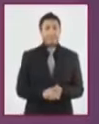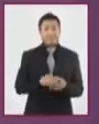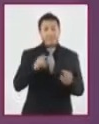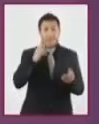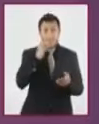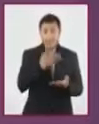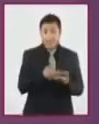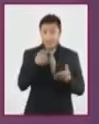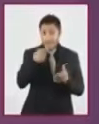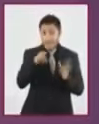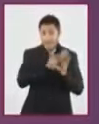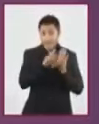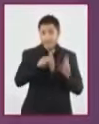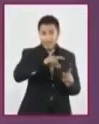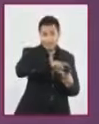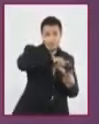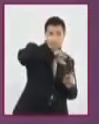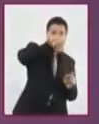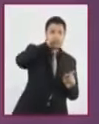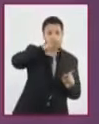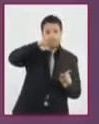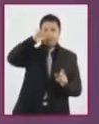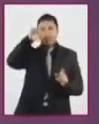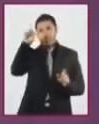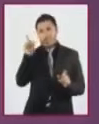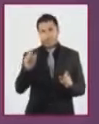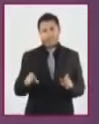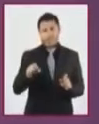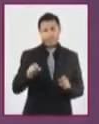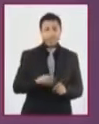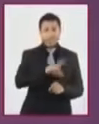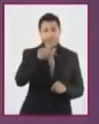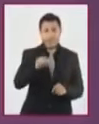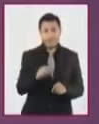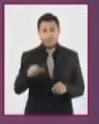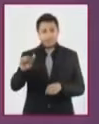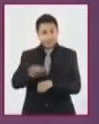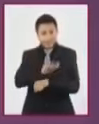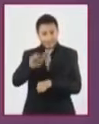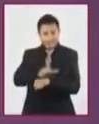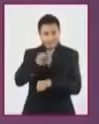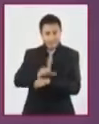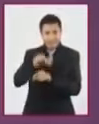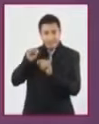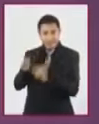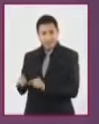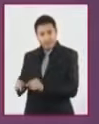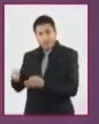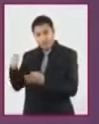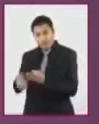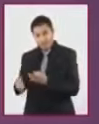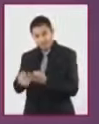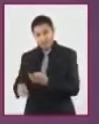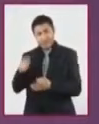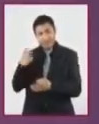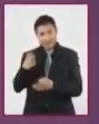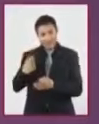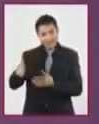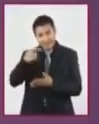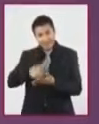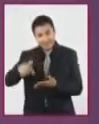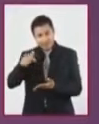curvilínea. Después colocaremos un carrito en el punto final del recorrido. Este representará el lugar donde se